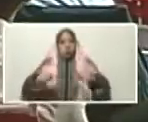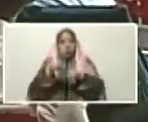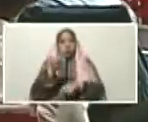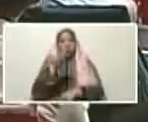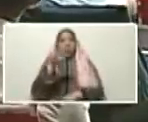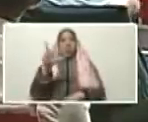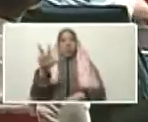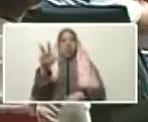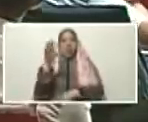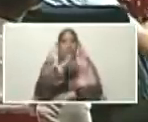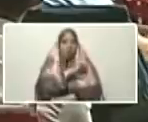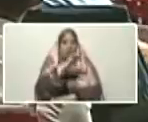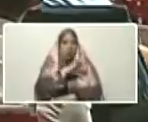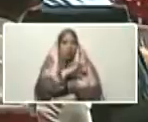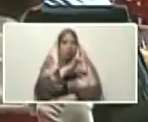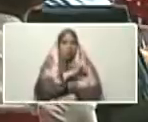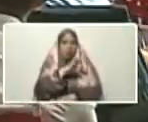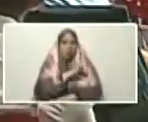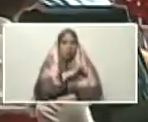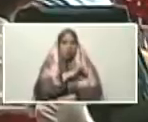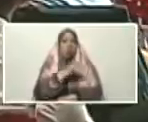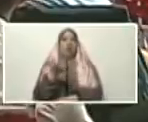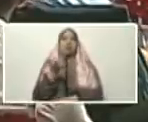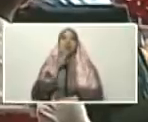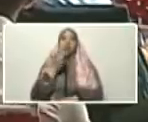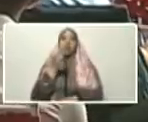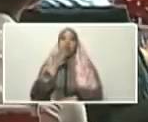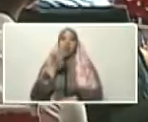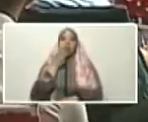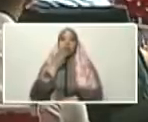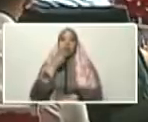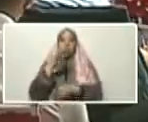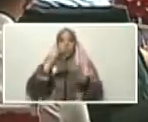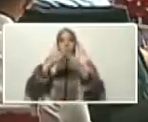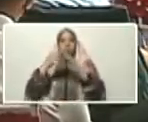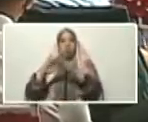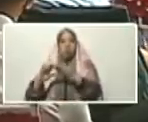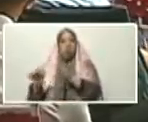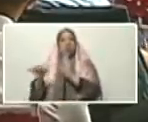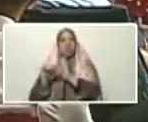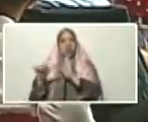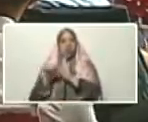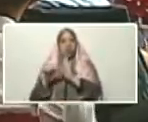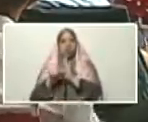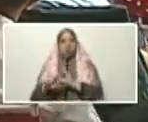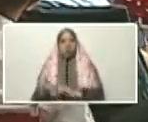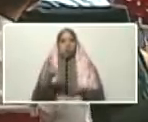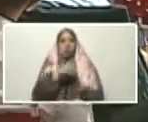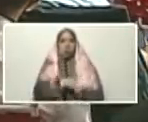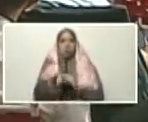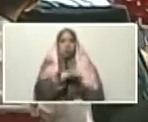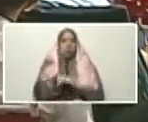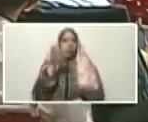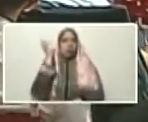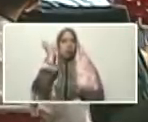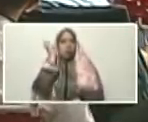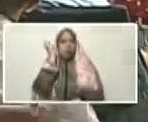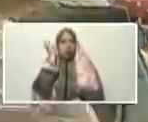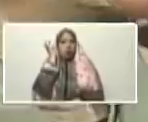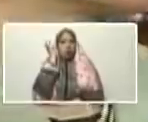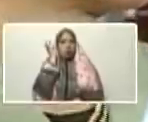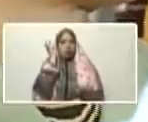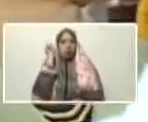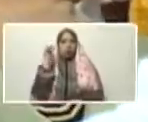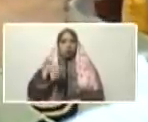de san juan' del guarataro y una de las señoras dijo sí maduro sin nombrarlo